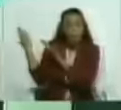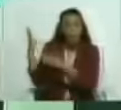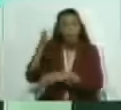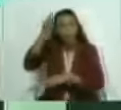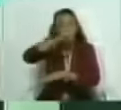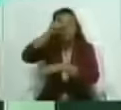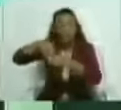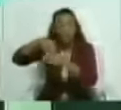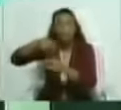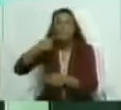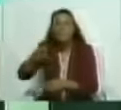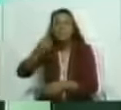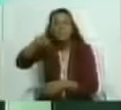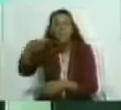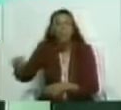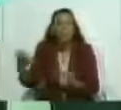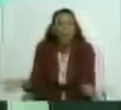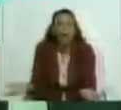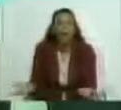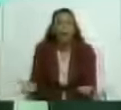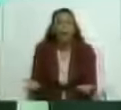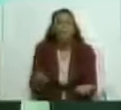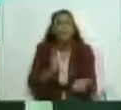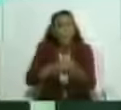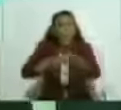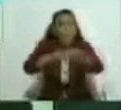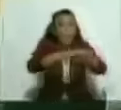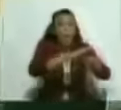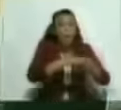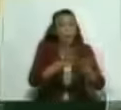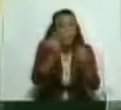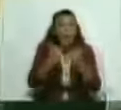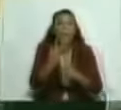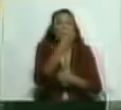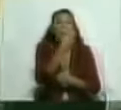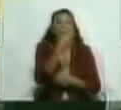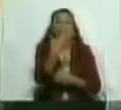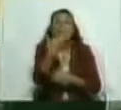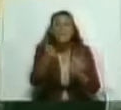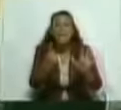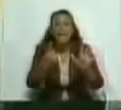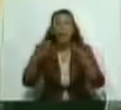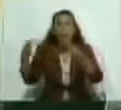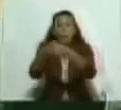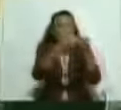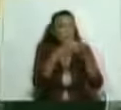Consejo Nacional Electoral. Y fuimos convocados más de 46